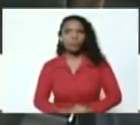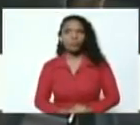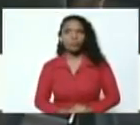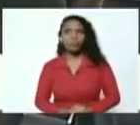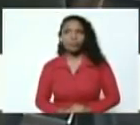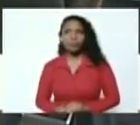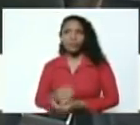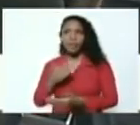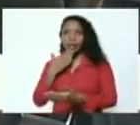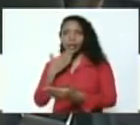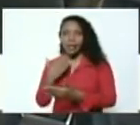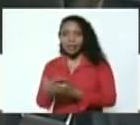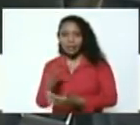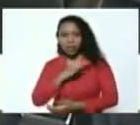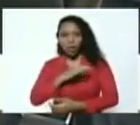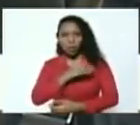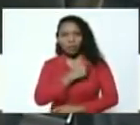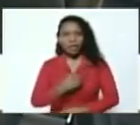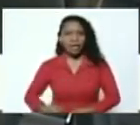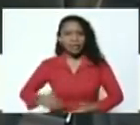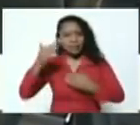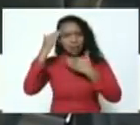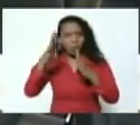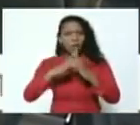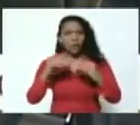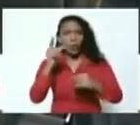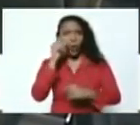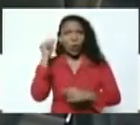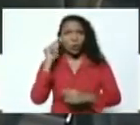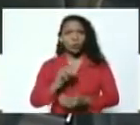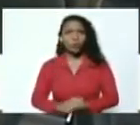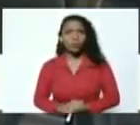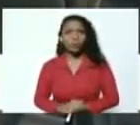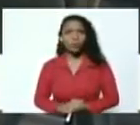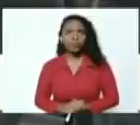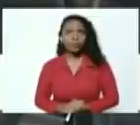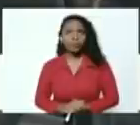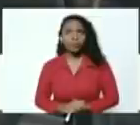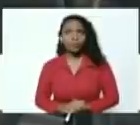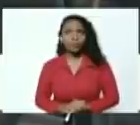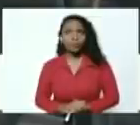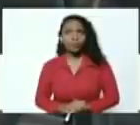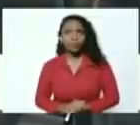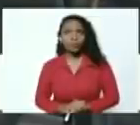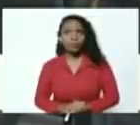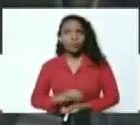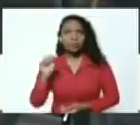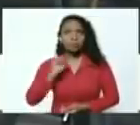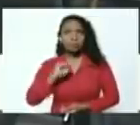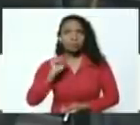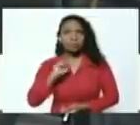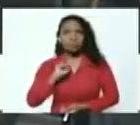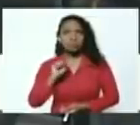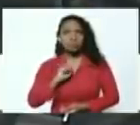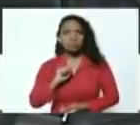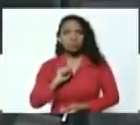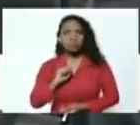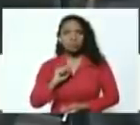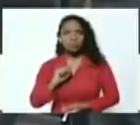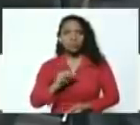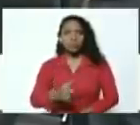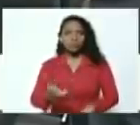Gracias, señor presidente. Saludos a todas y a todas, a todas y a todos. Sí, asumimos